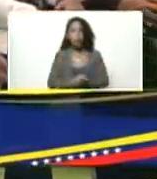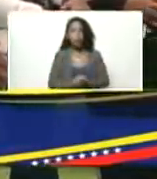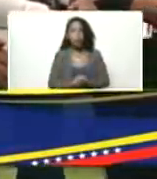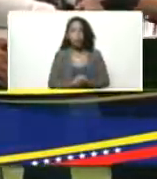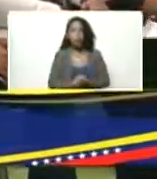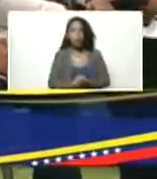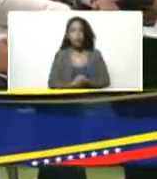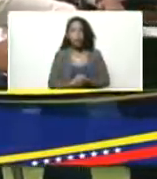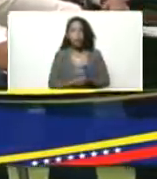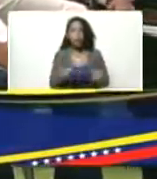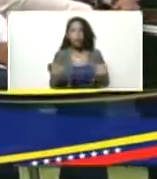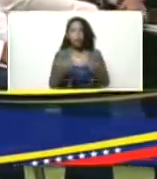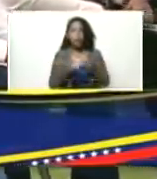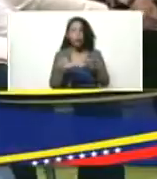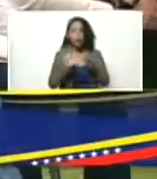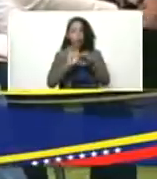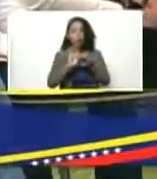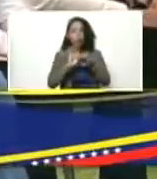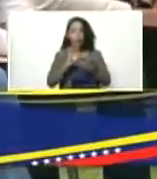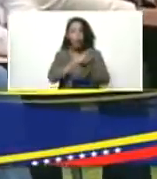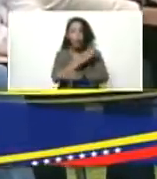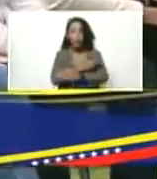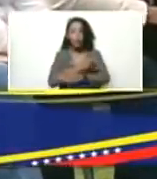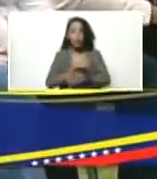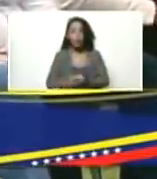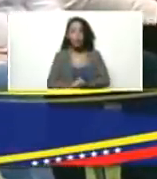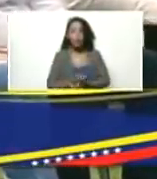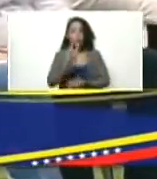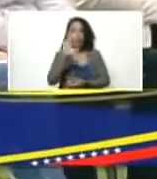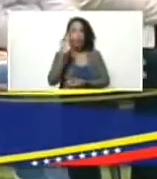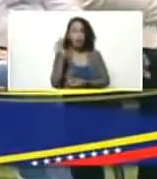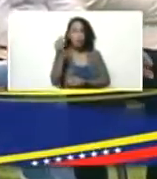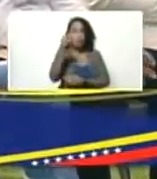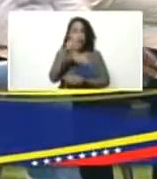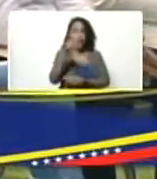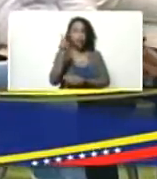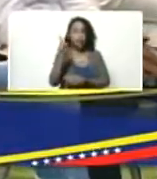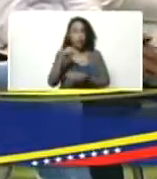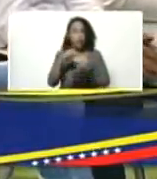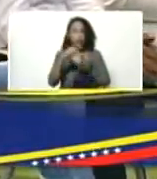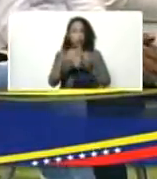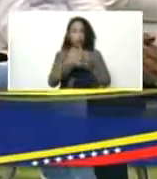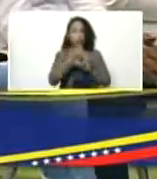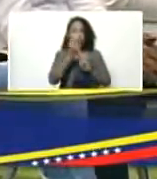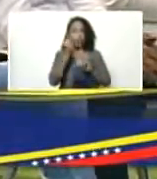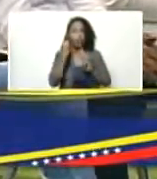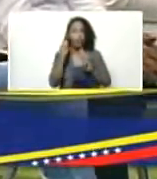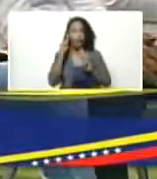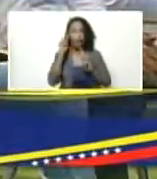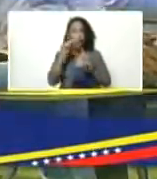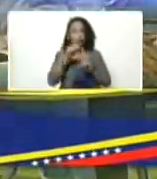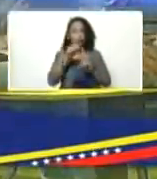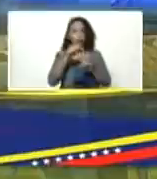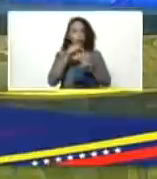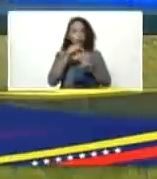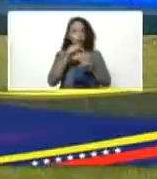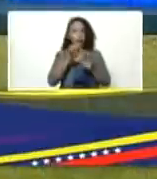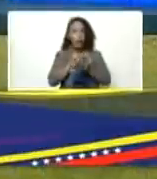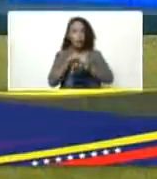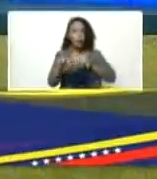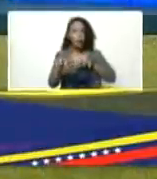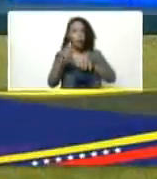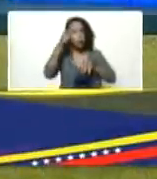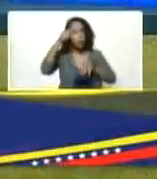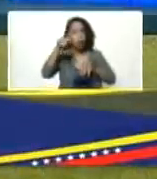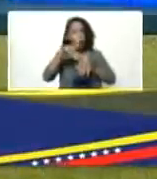la reunificación de las fuerzas. Eran tres R's más hacia la mayoría del